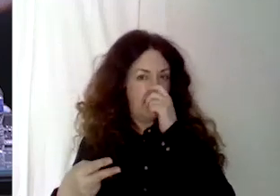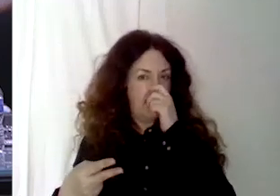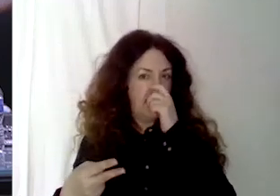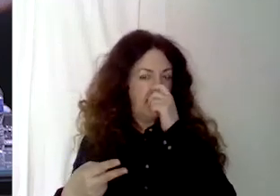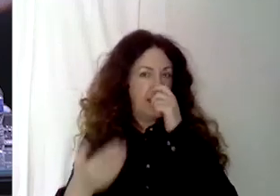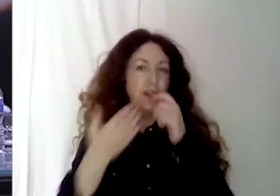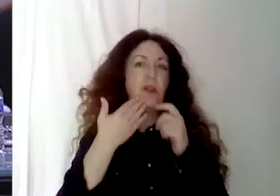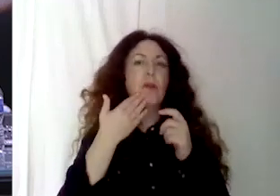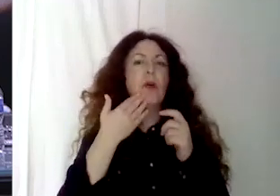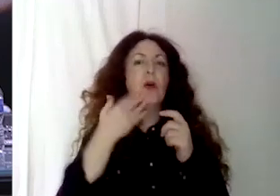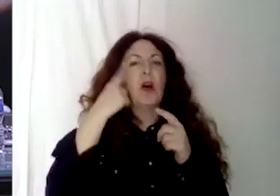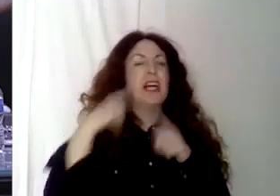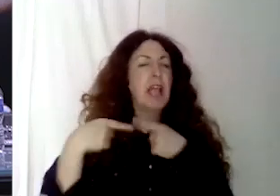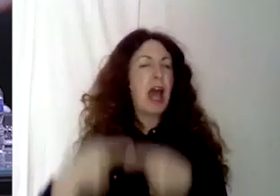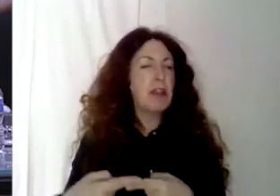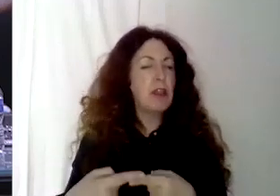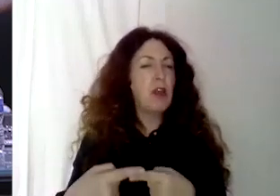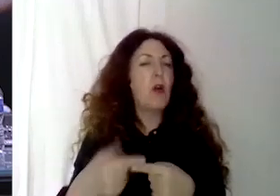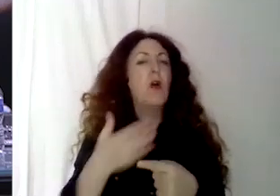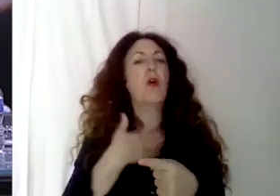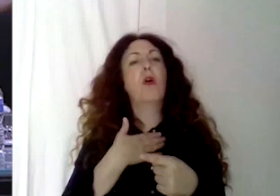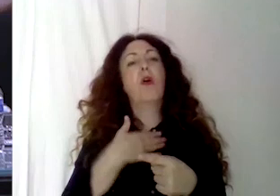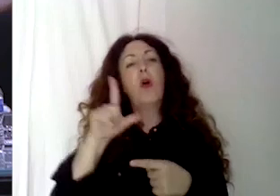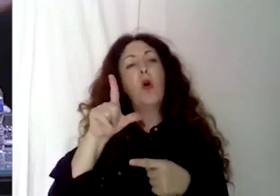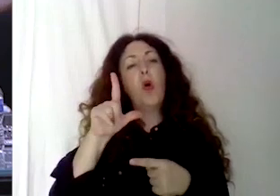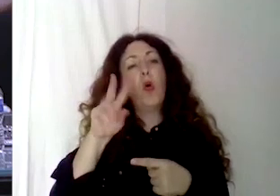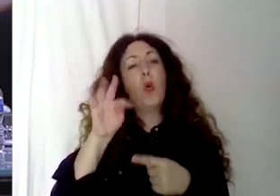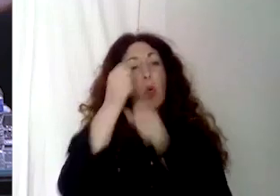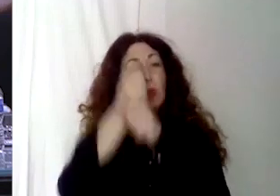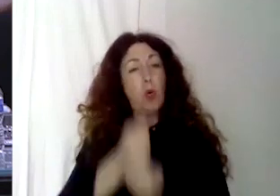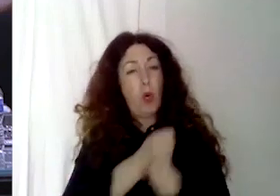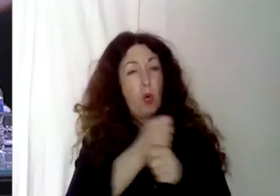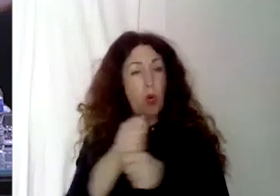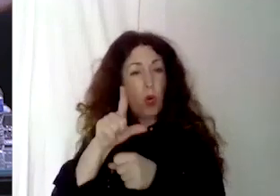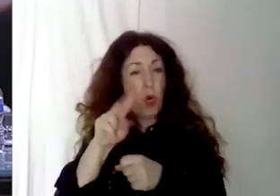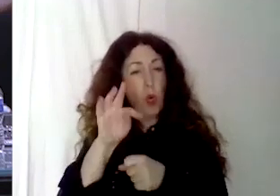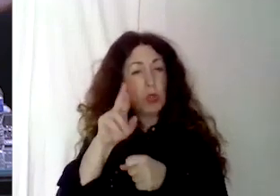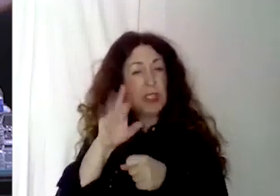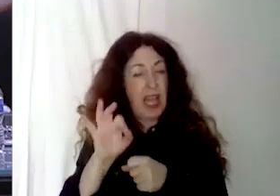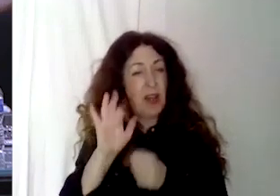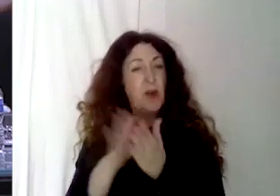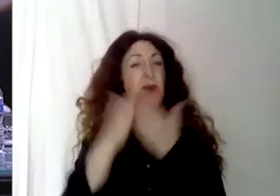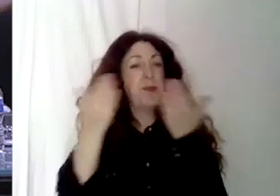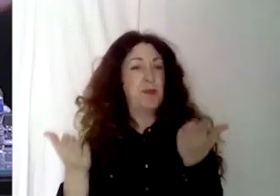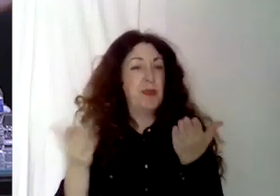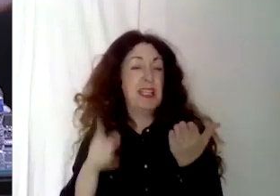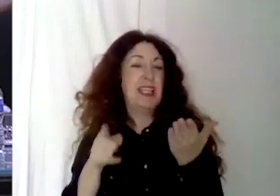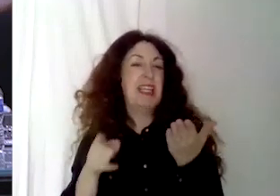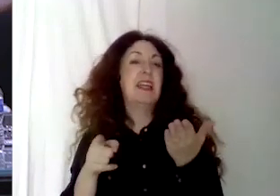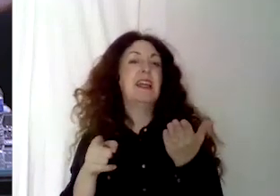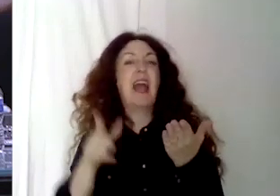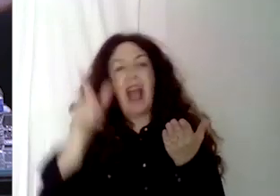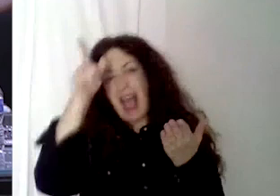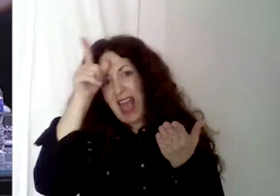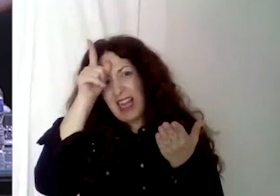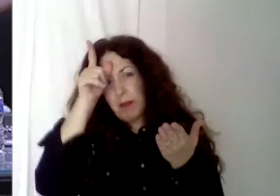tradición luterana de la Biblia en alemán. Podemos leer la Biblia en inglés de Milton y descubrimos qué